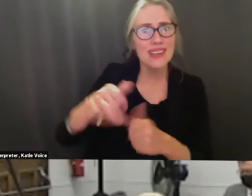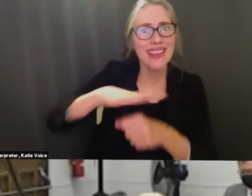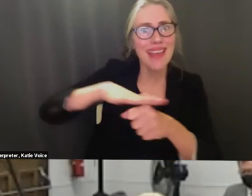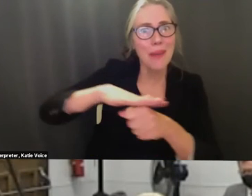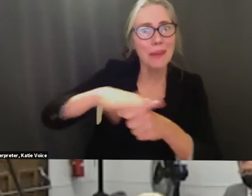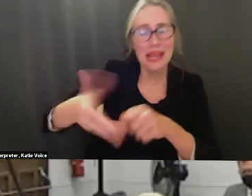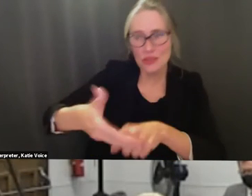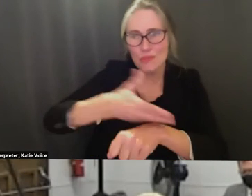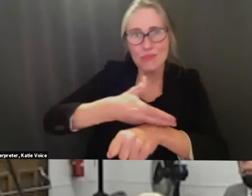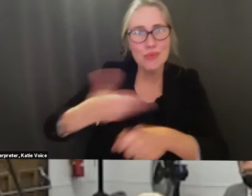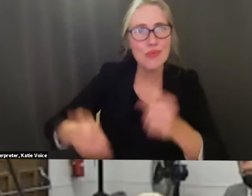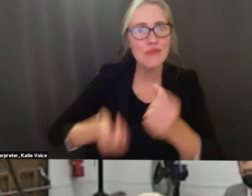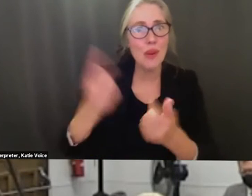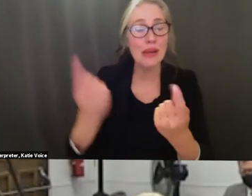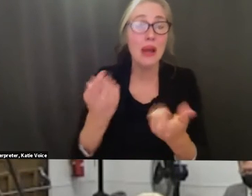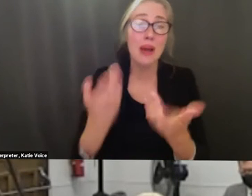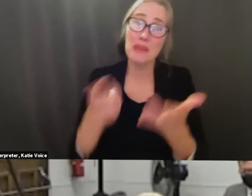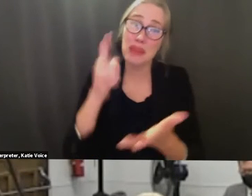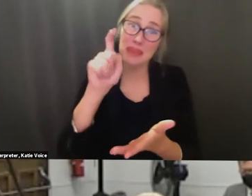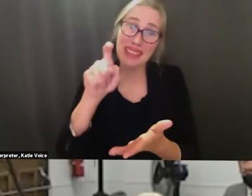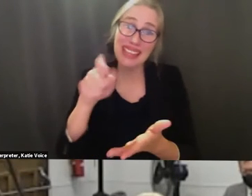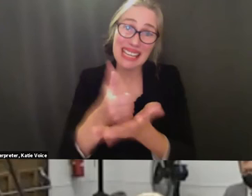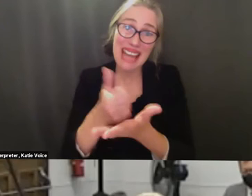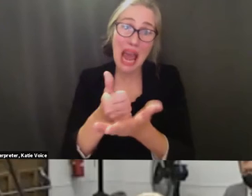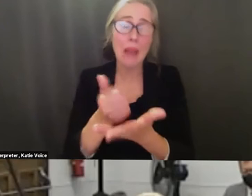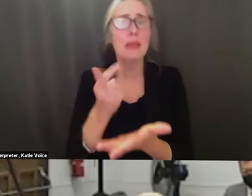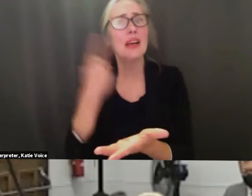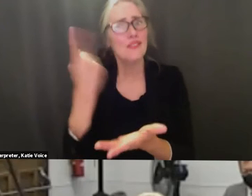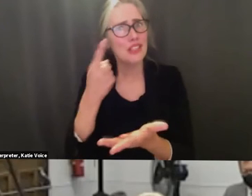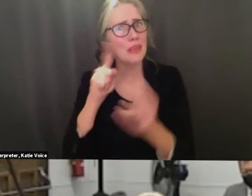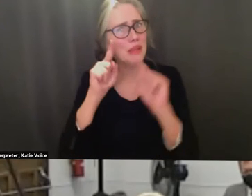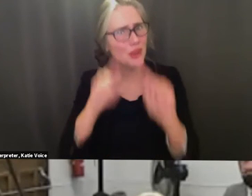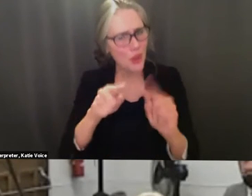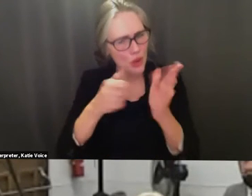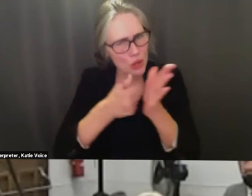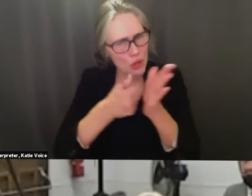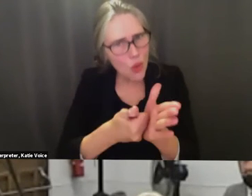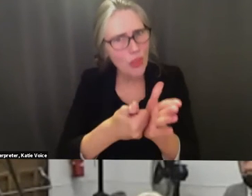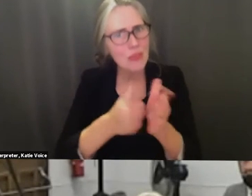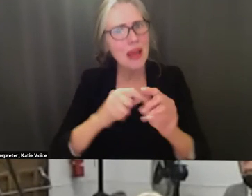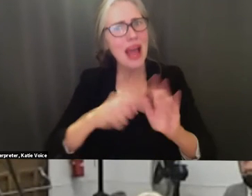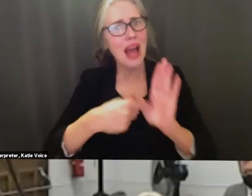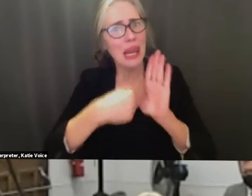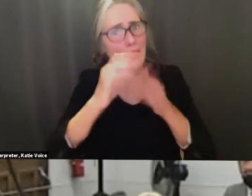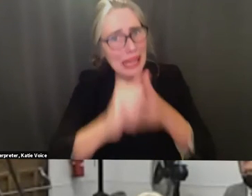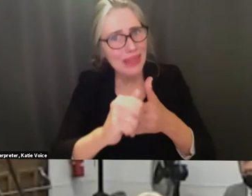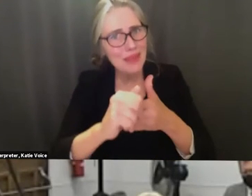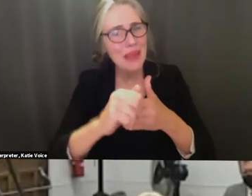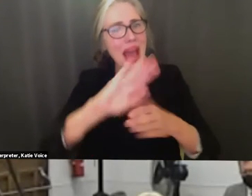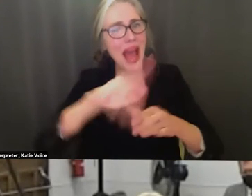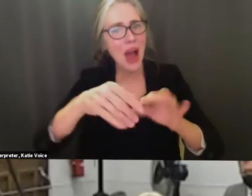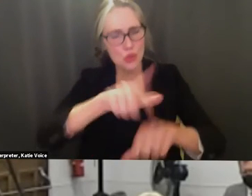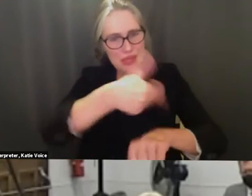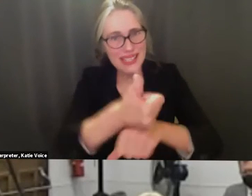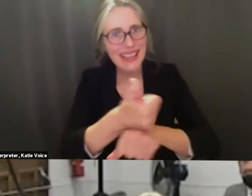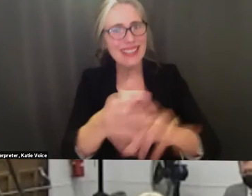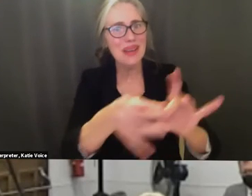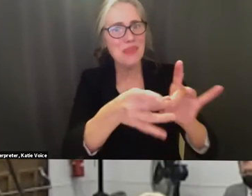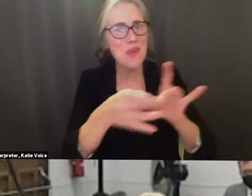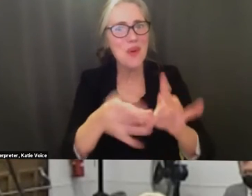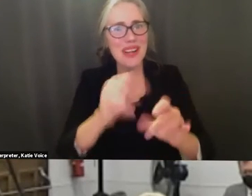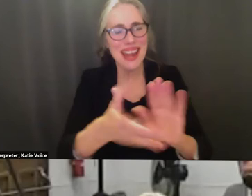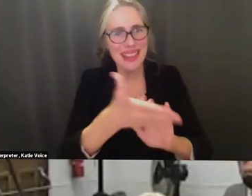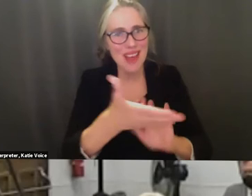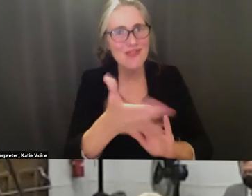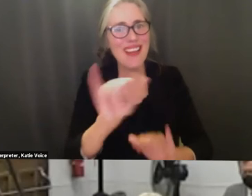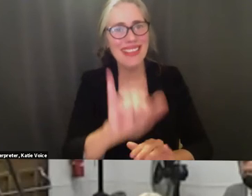en este espacio y necesitan tal vez algo de coordinación para ayudar a darle esta dirección. Así que creo que mucho del trabajo